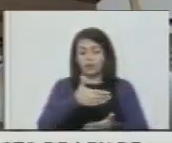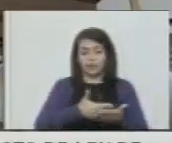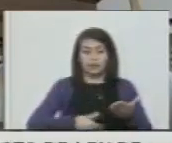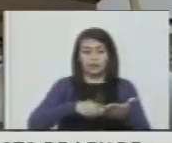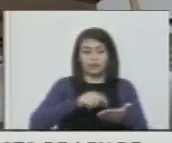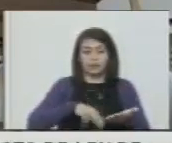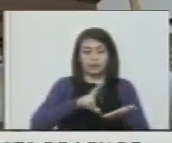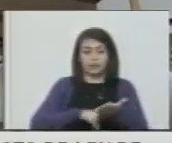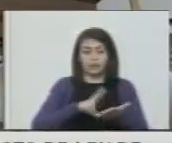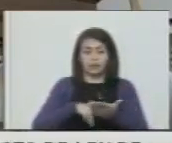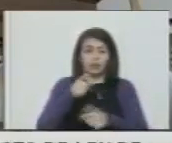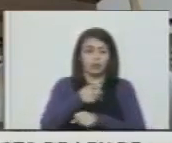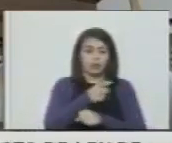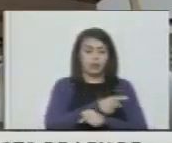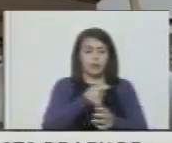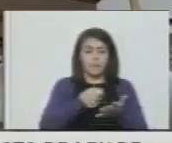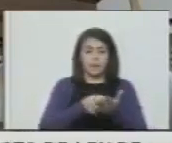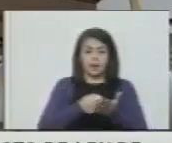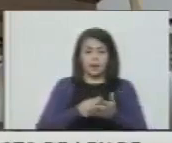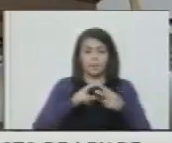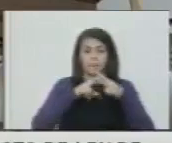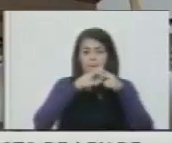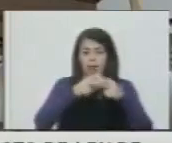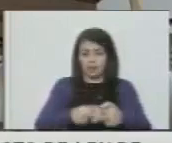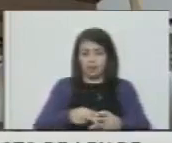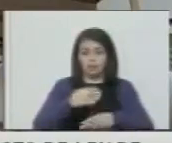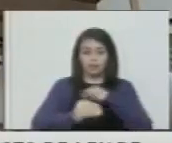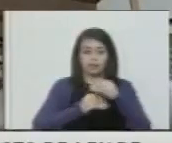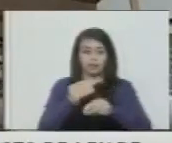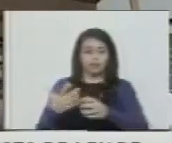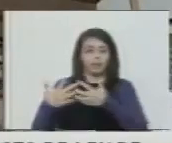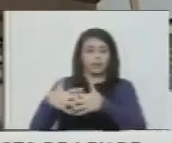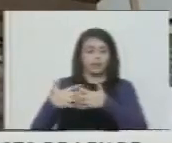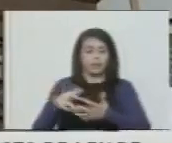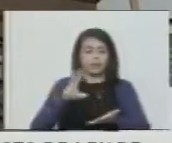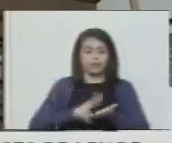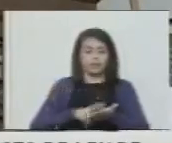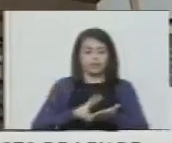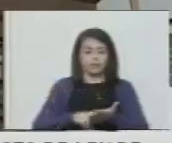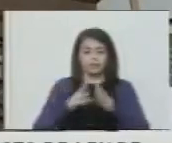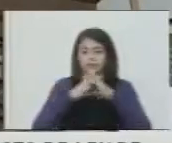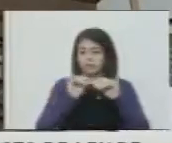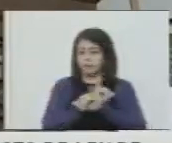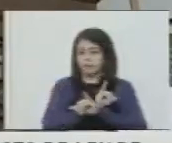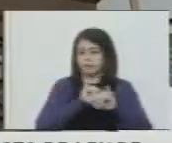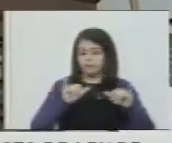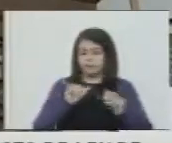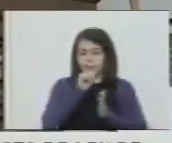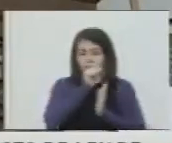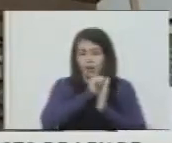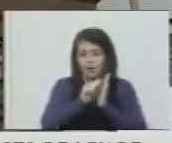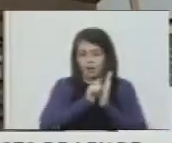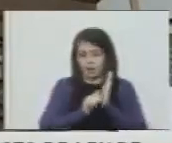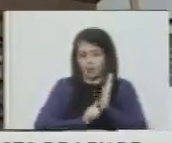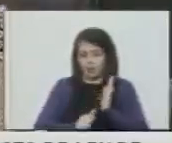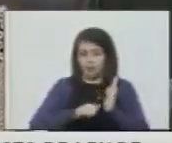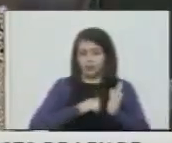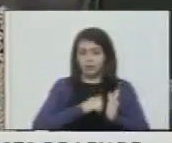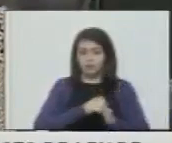el seguro y se obliga a pagar la prima correspondiente a la empresa de seguros. Es todo este artículo, señor